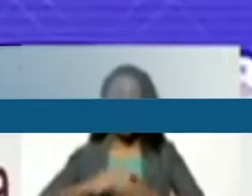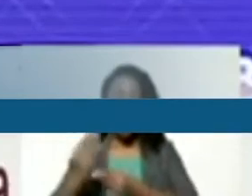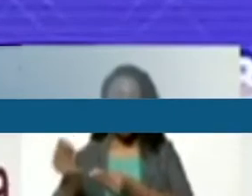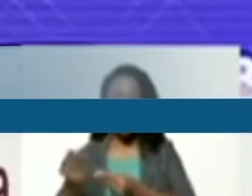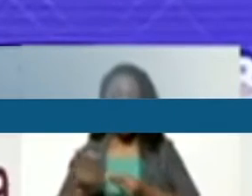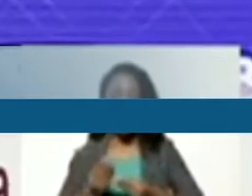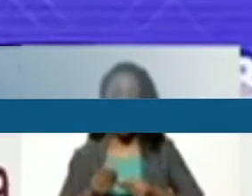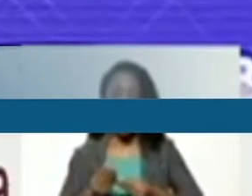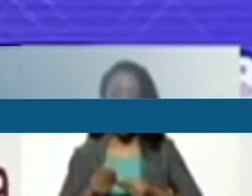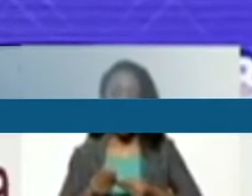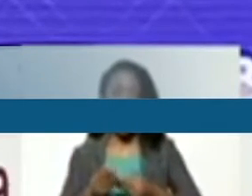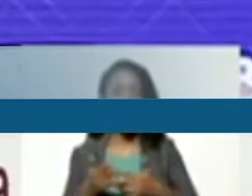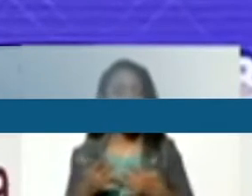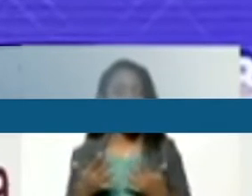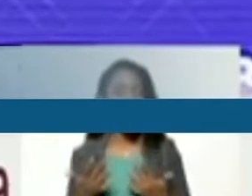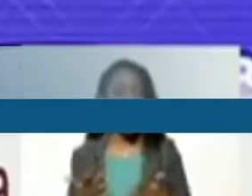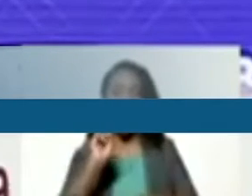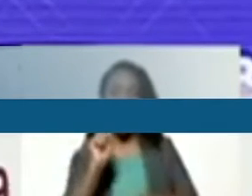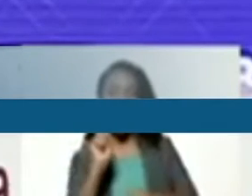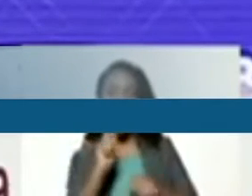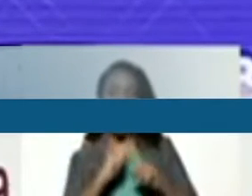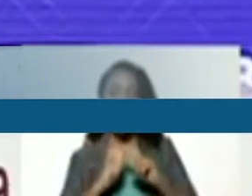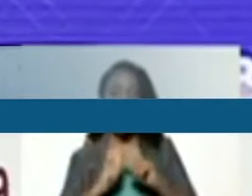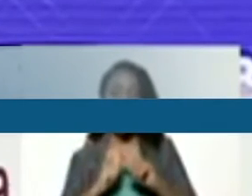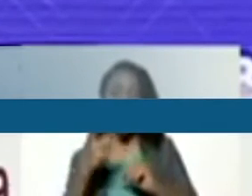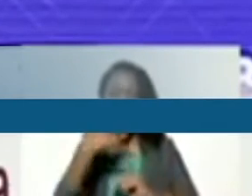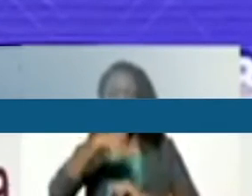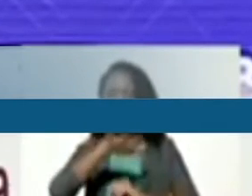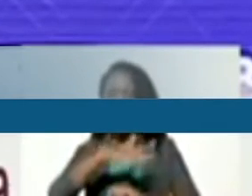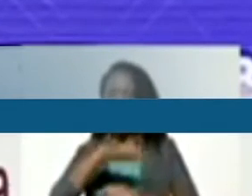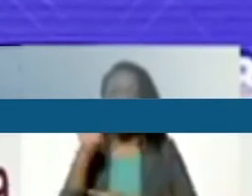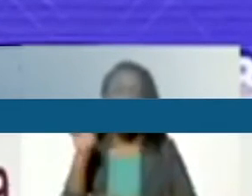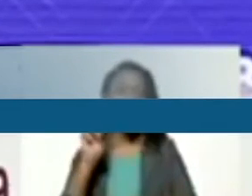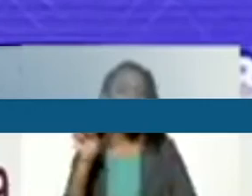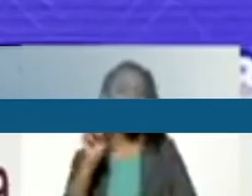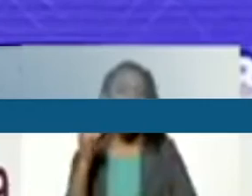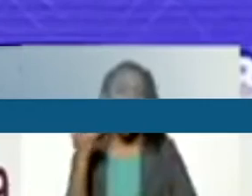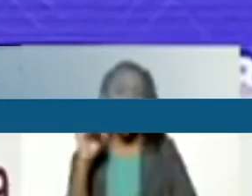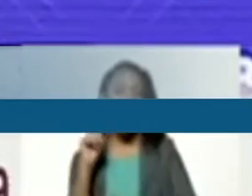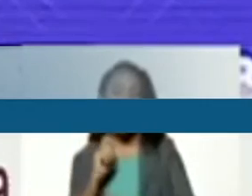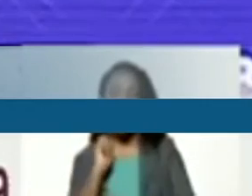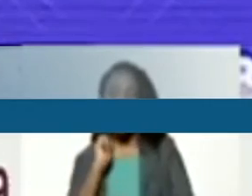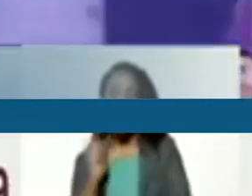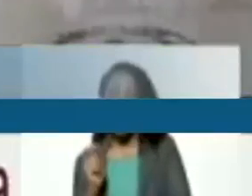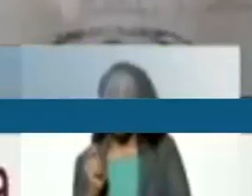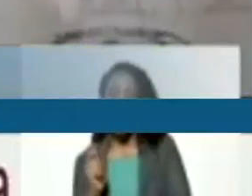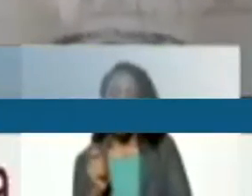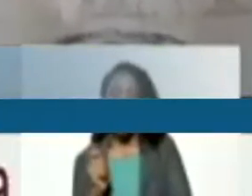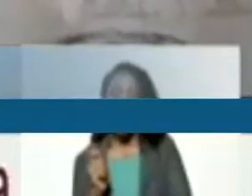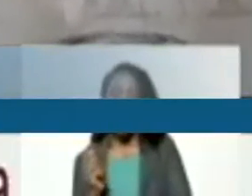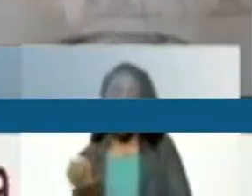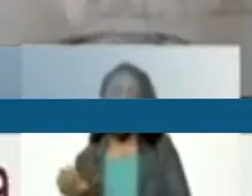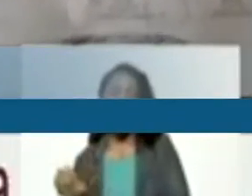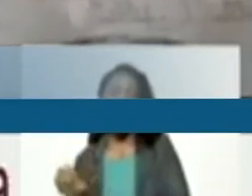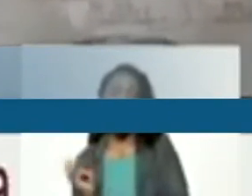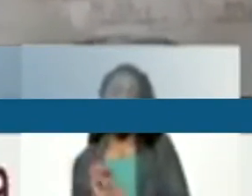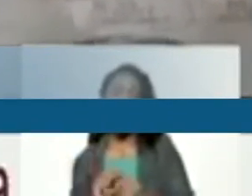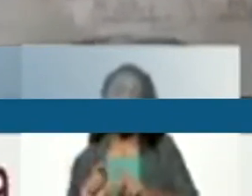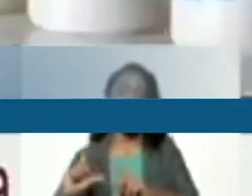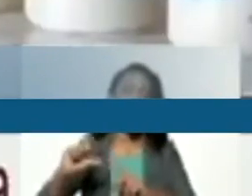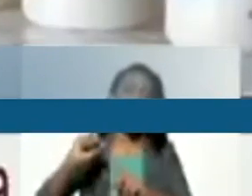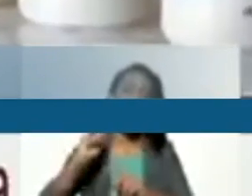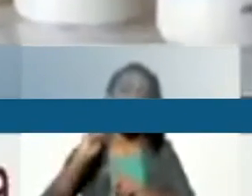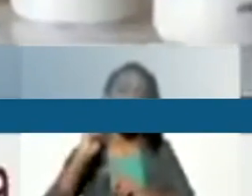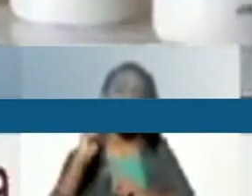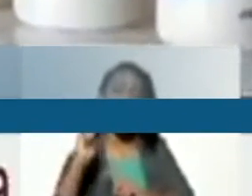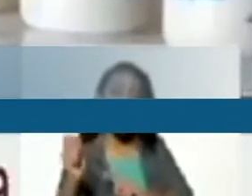carta del sistema COVAX, donde Venezuela hizo depósito de más de la mitad del